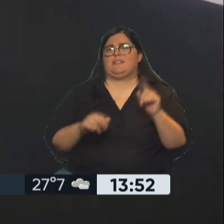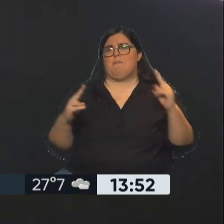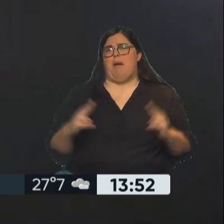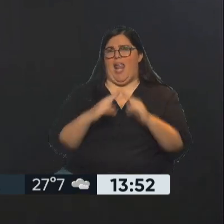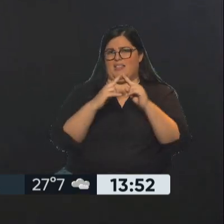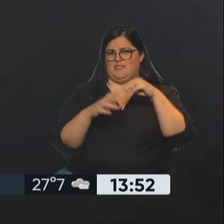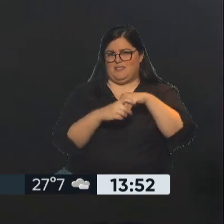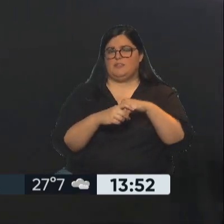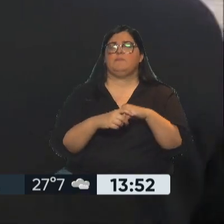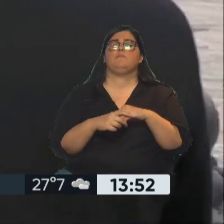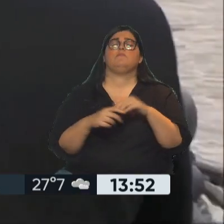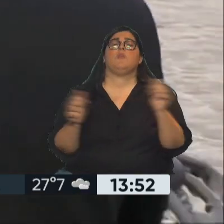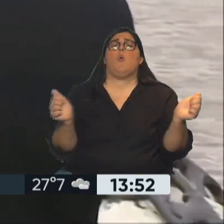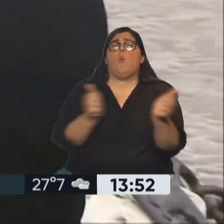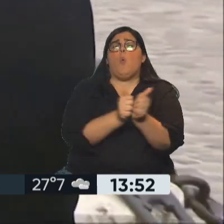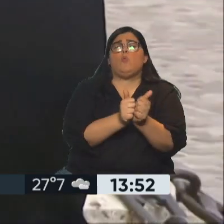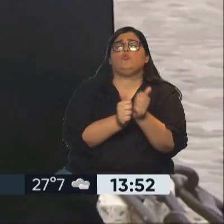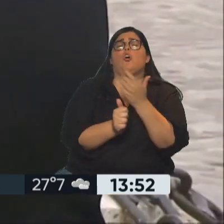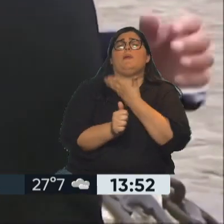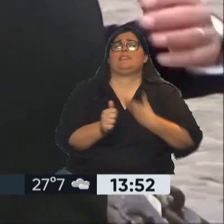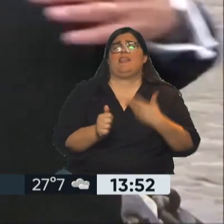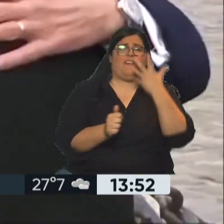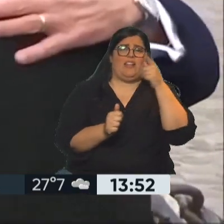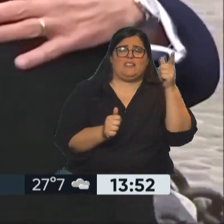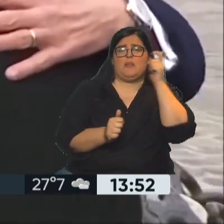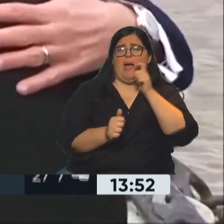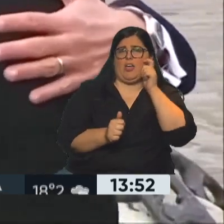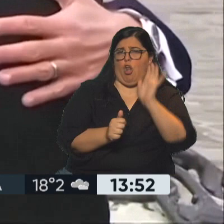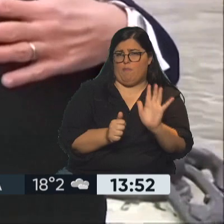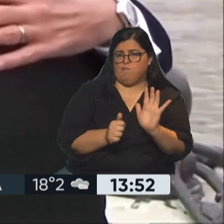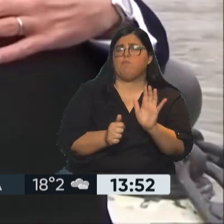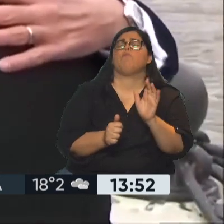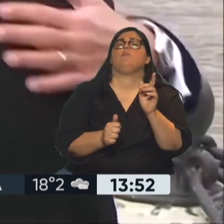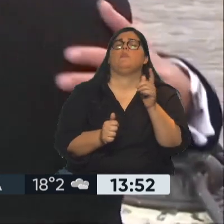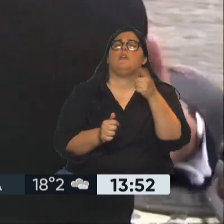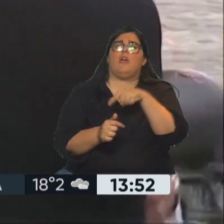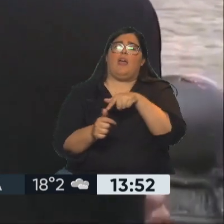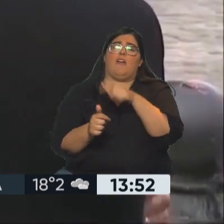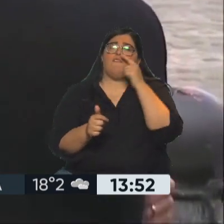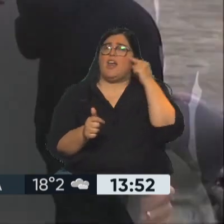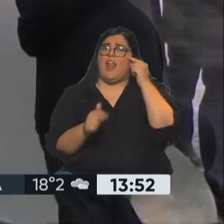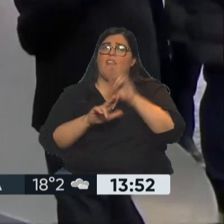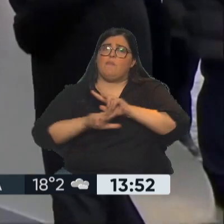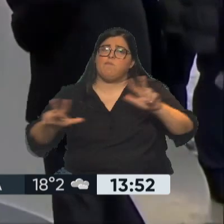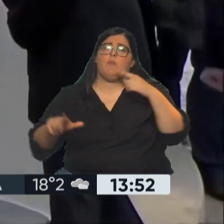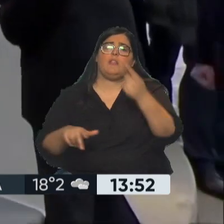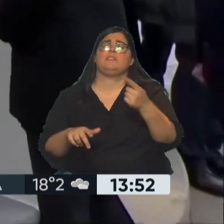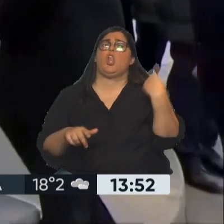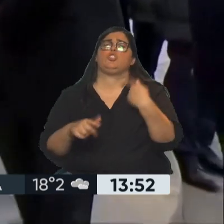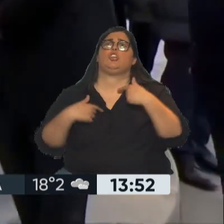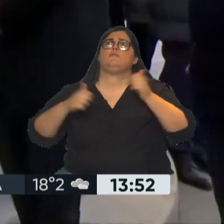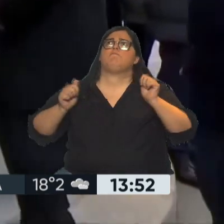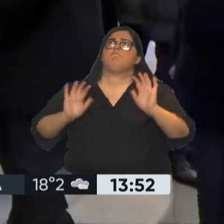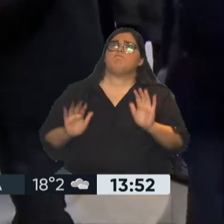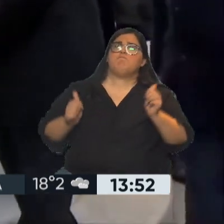junto al jefe de estado francés Emmanuel macrón señaló que no podemos quedarnos quietos ante